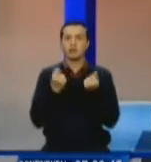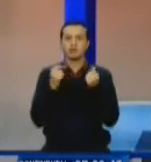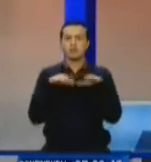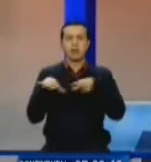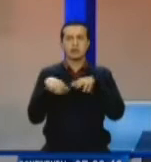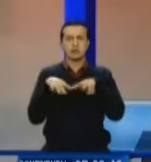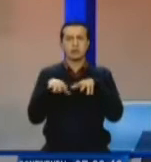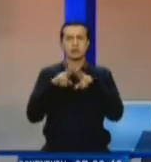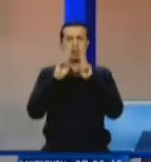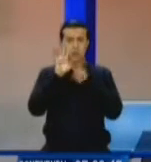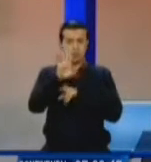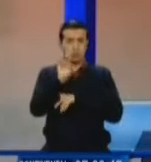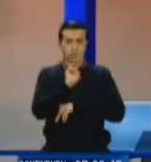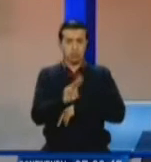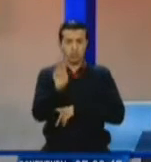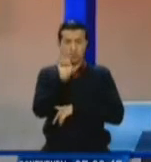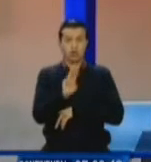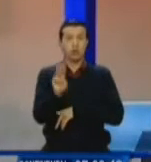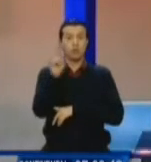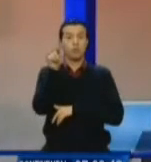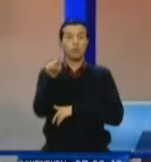encuentra la página web nuestra